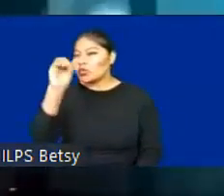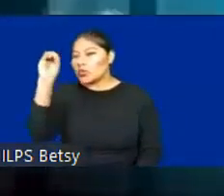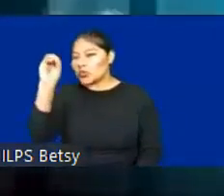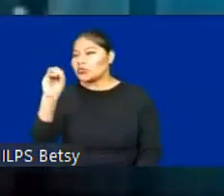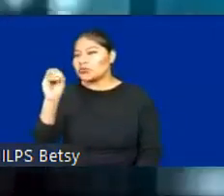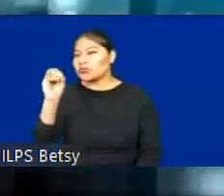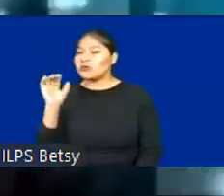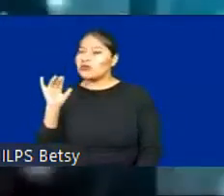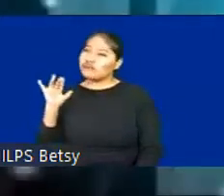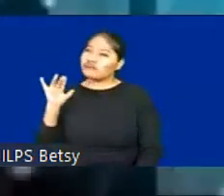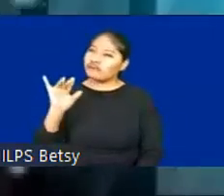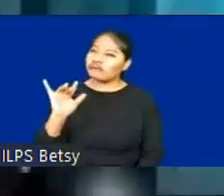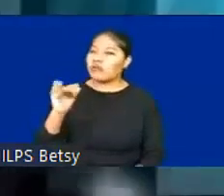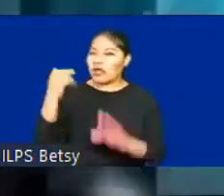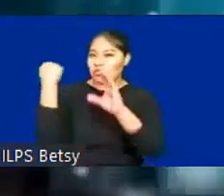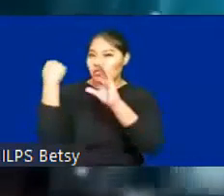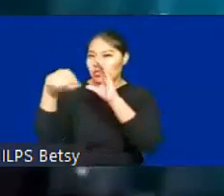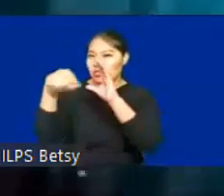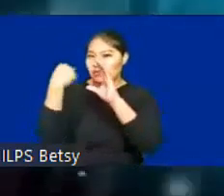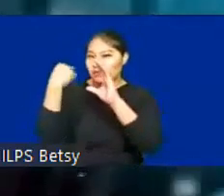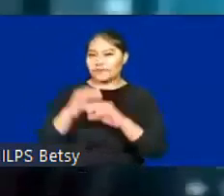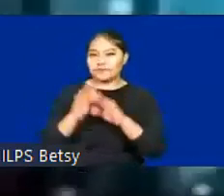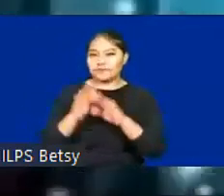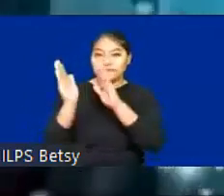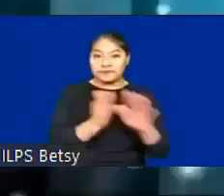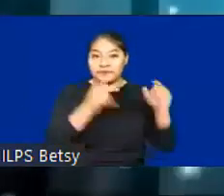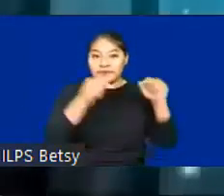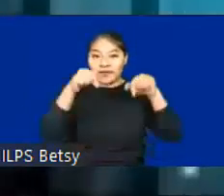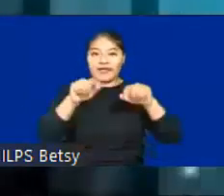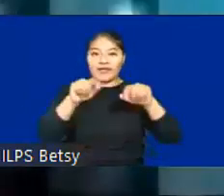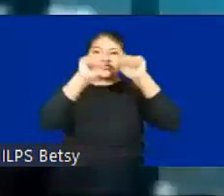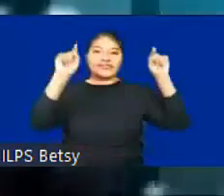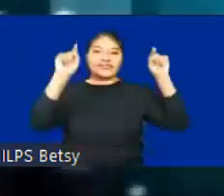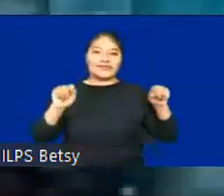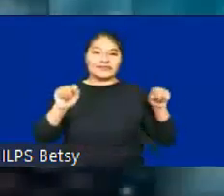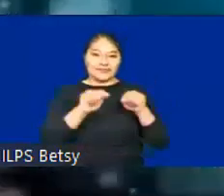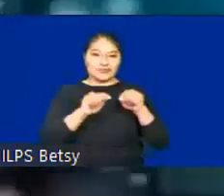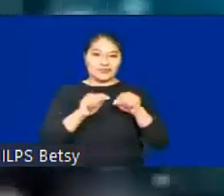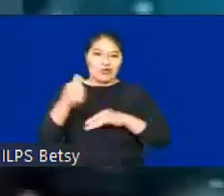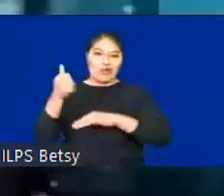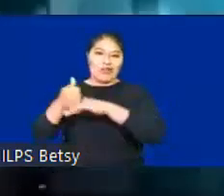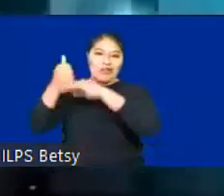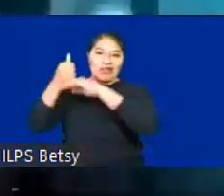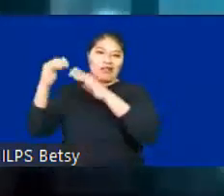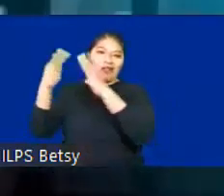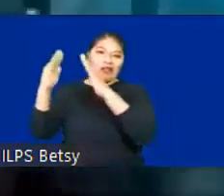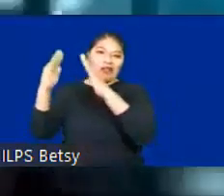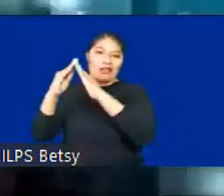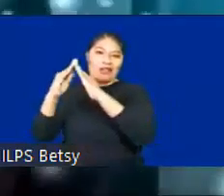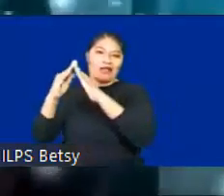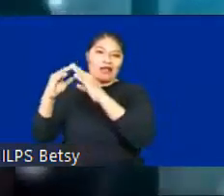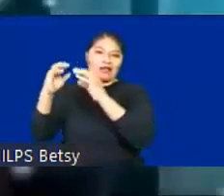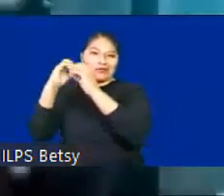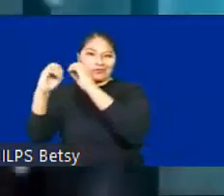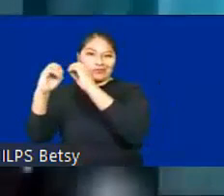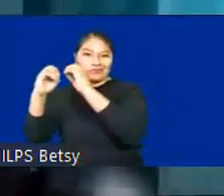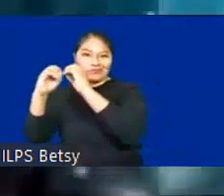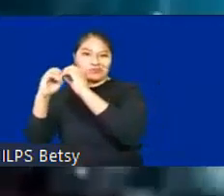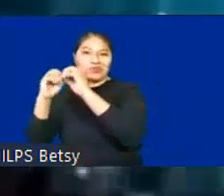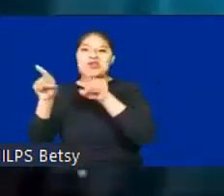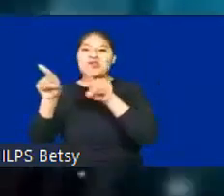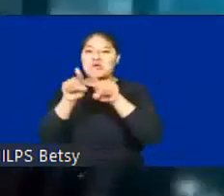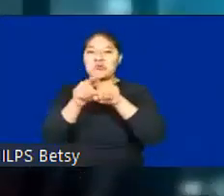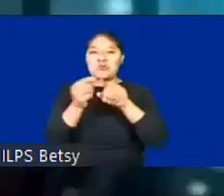En el caso de títulos, el comportamiento, digamos que es similar, como igual que en la lámina de